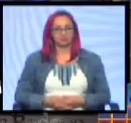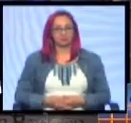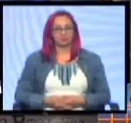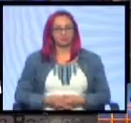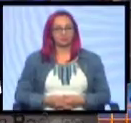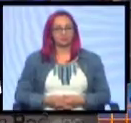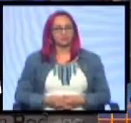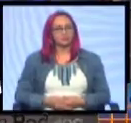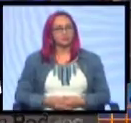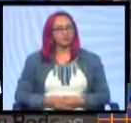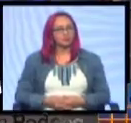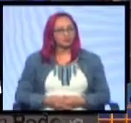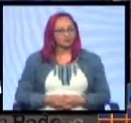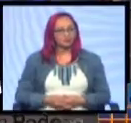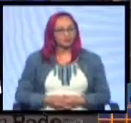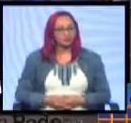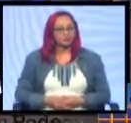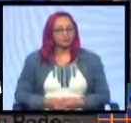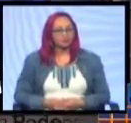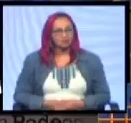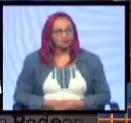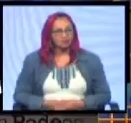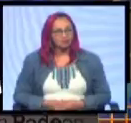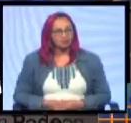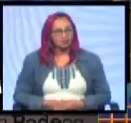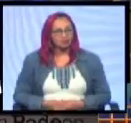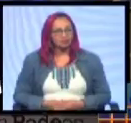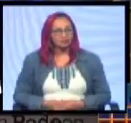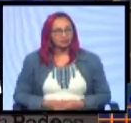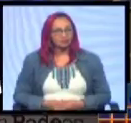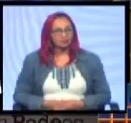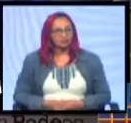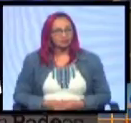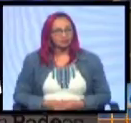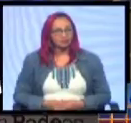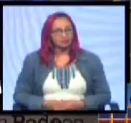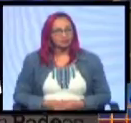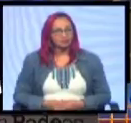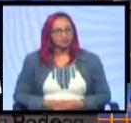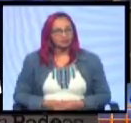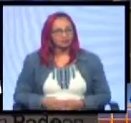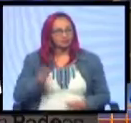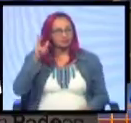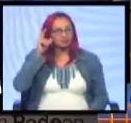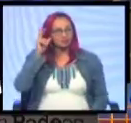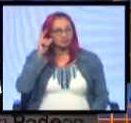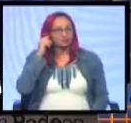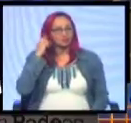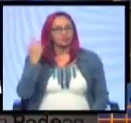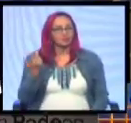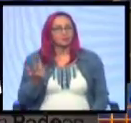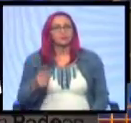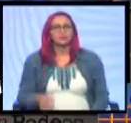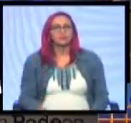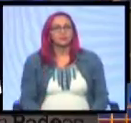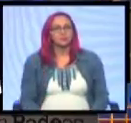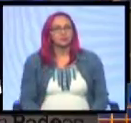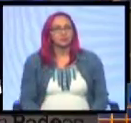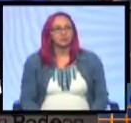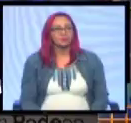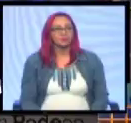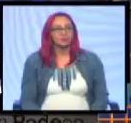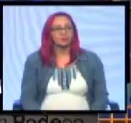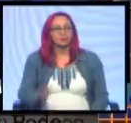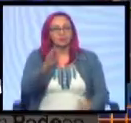Yo le hago una pregunta a doña Delia. ¿Es cierto que nos van a mandar a